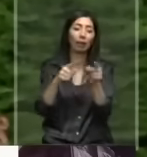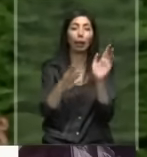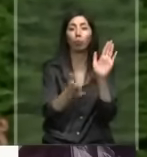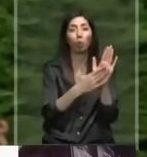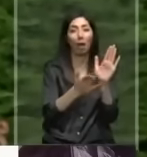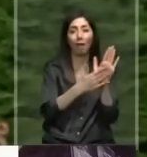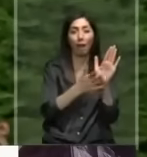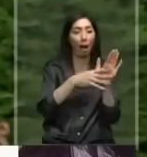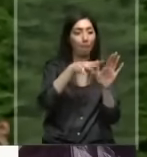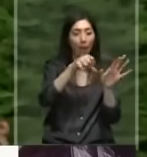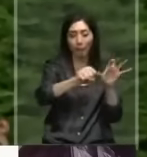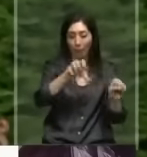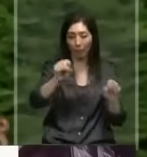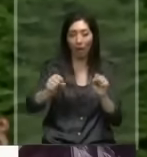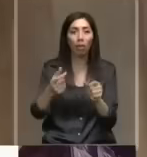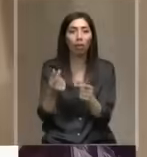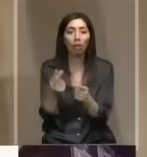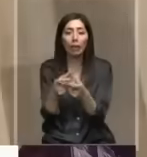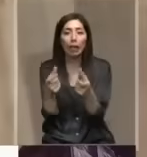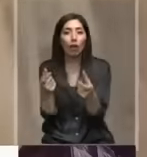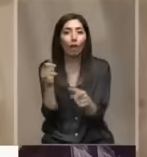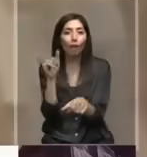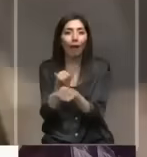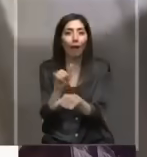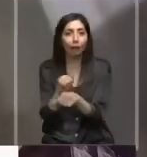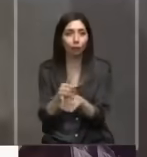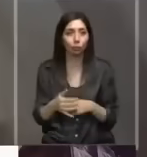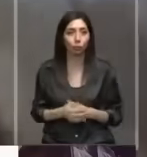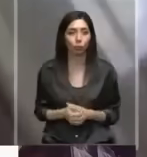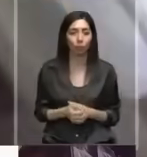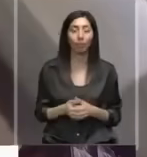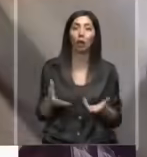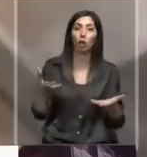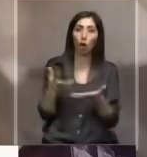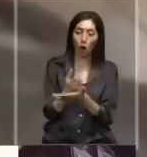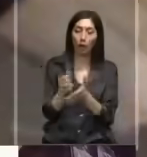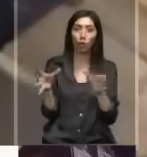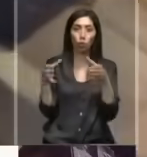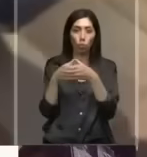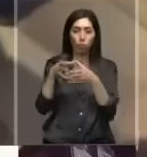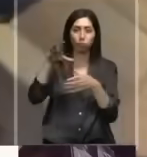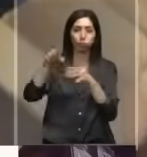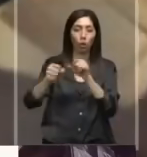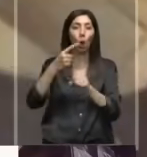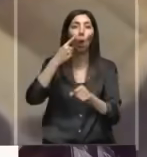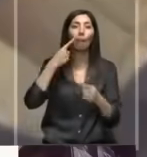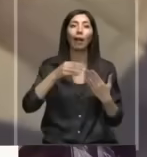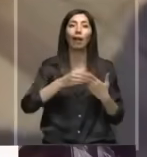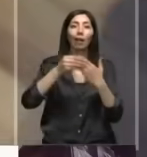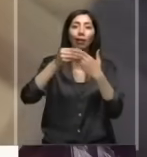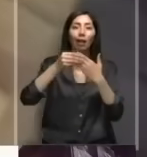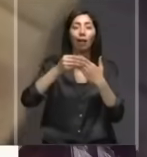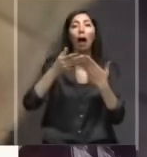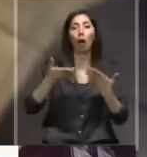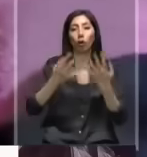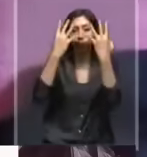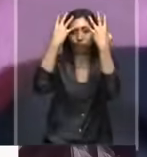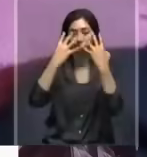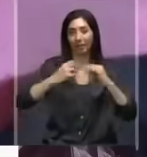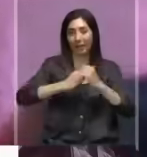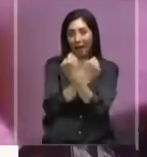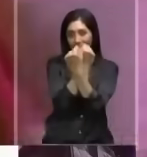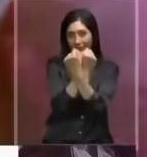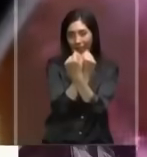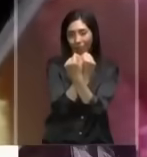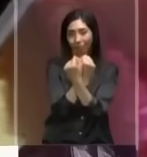evidencia, incluso dinero falsificado. Operativo exitoso en contra de esta organización liderada por este pistolero, que hoy está en la cárcel, pero que aún así